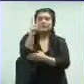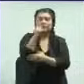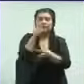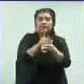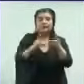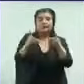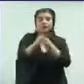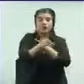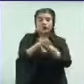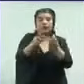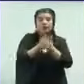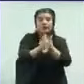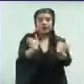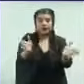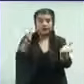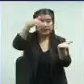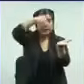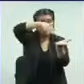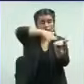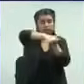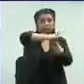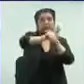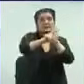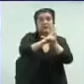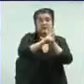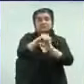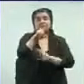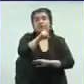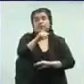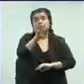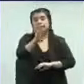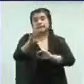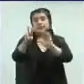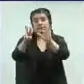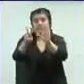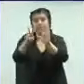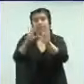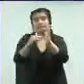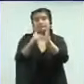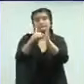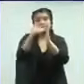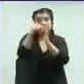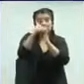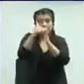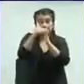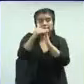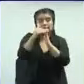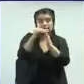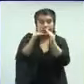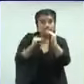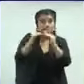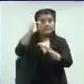Dirección General de Aeronáutica Civil con 147 millones de incremento, que como ya